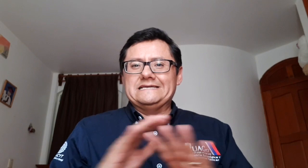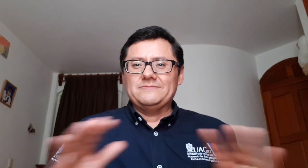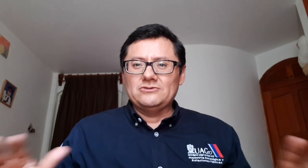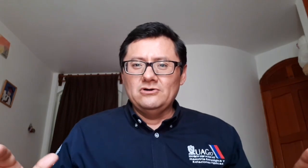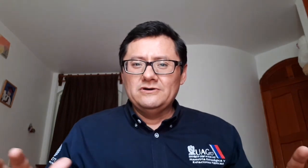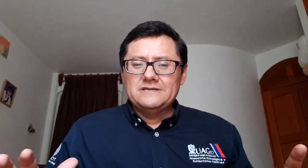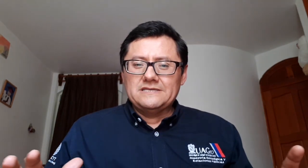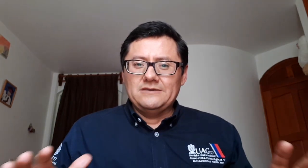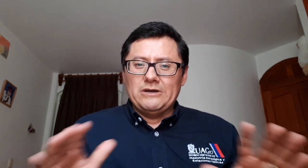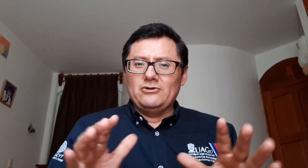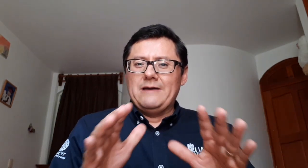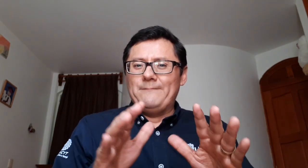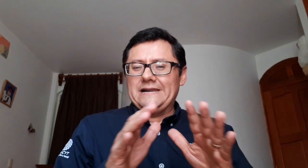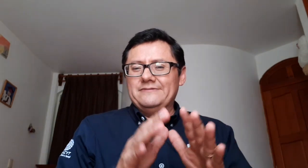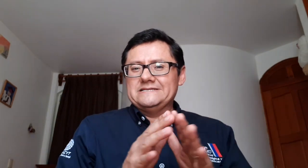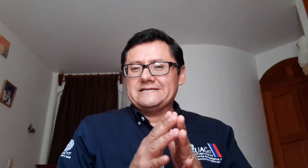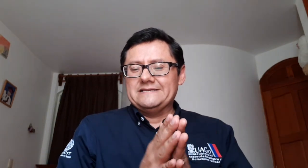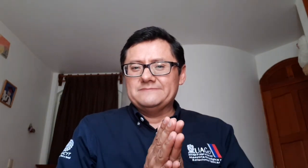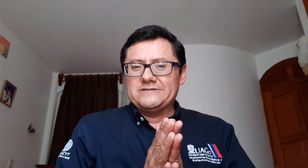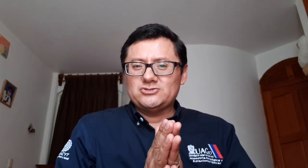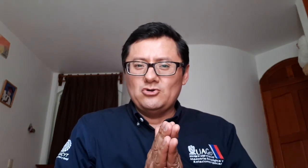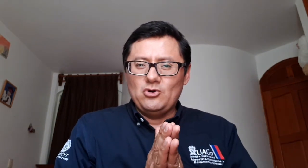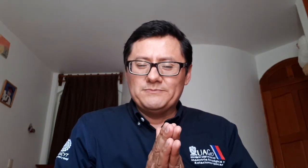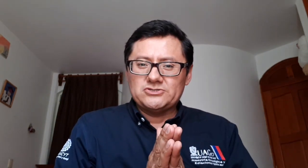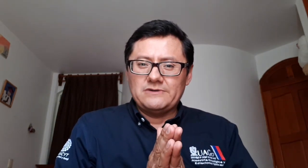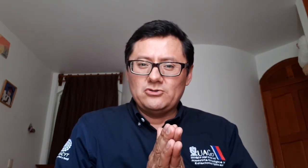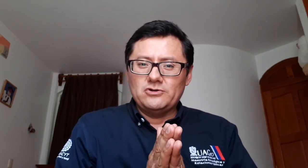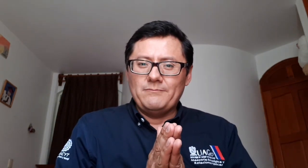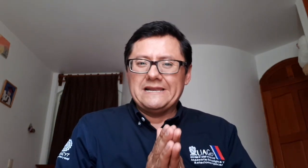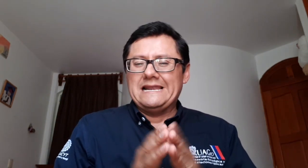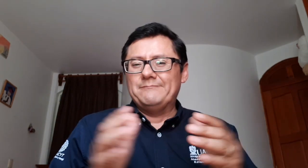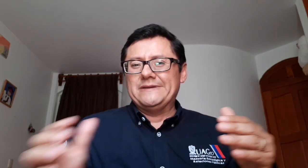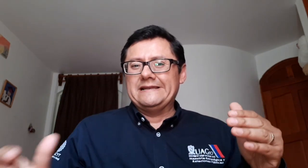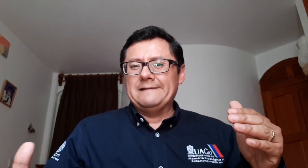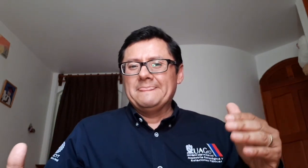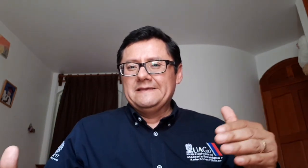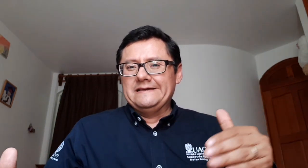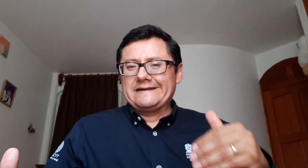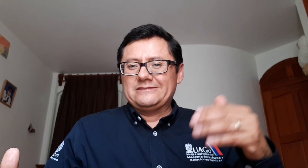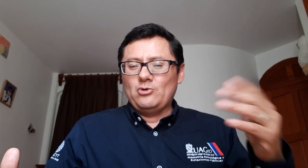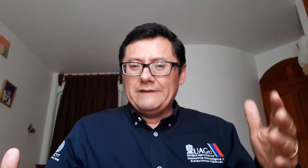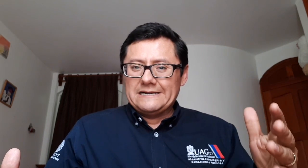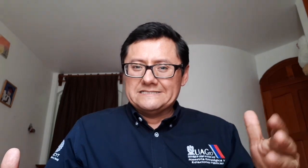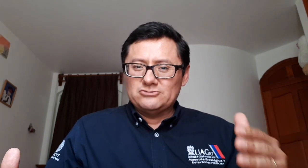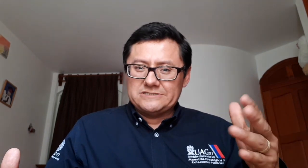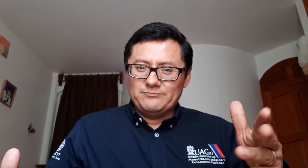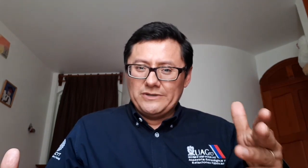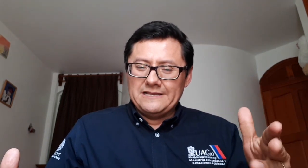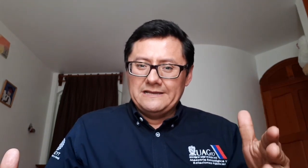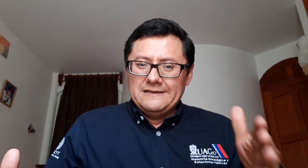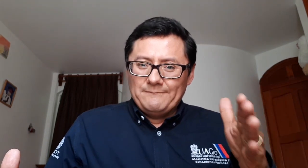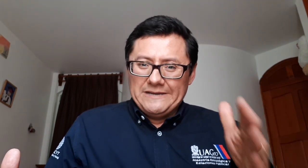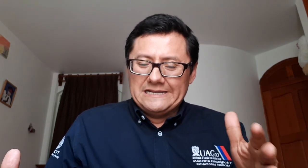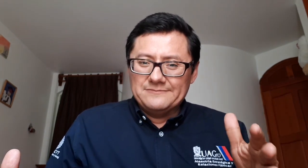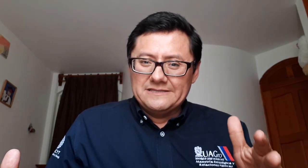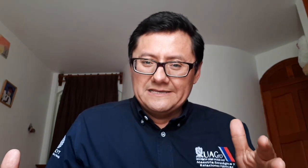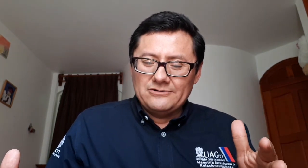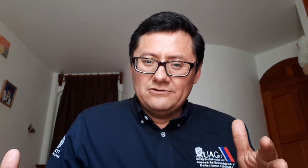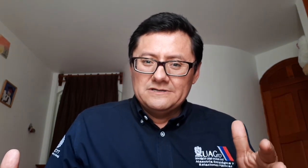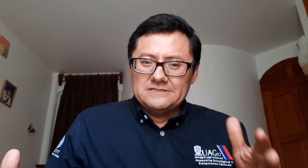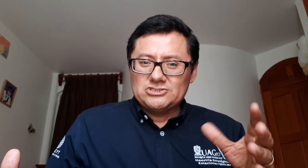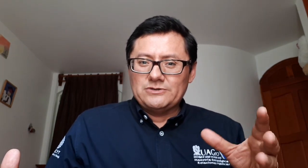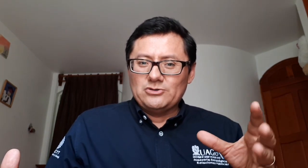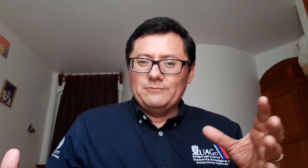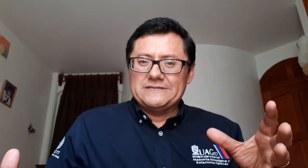se terminó. Y bueno, las palabras que ahí expresó López Obrador vale la pena retomarlas, que usted pueda ver el